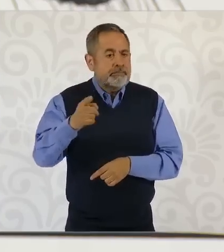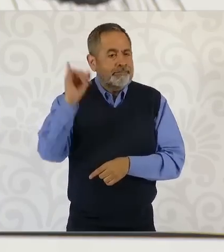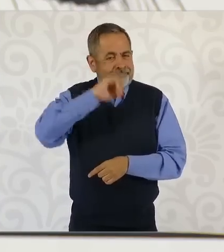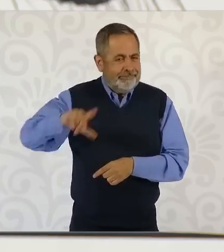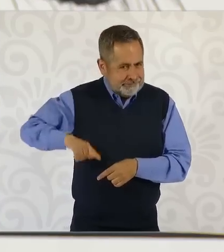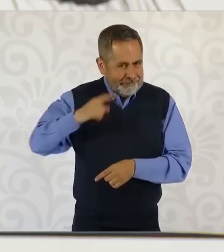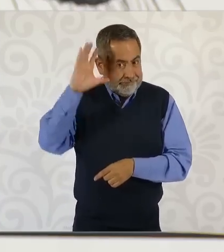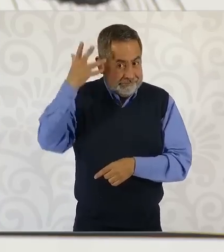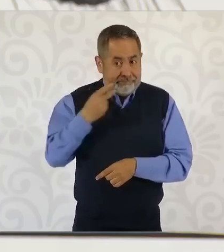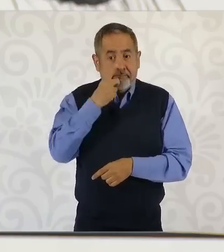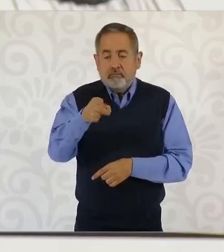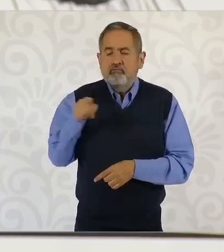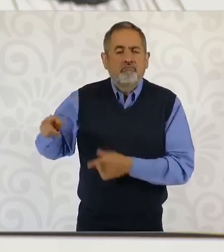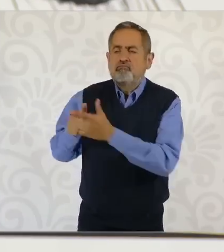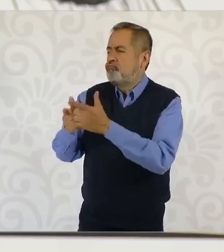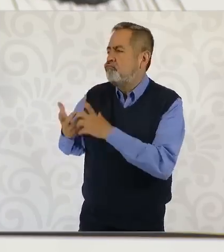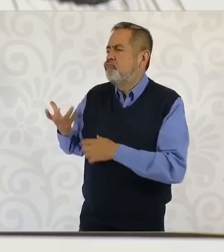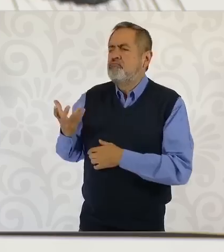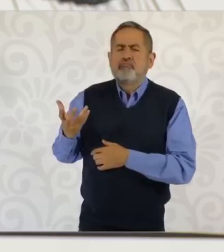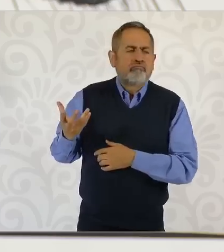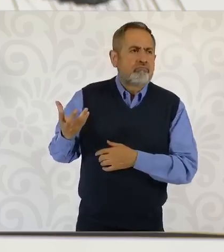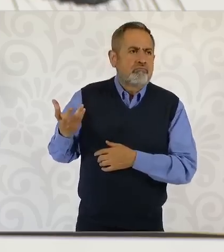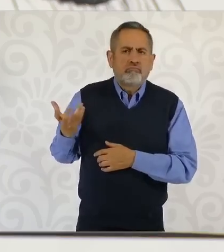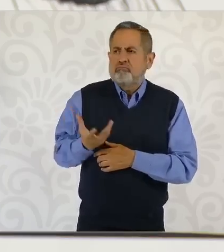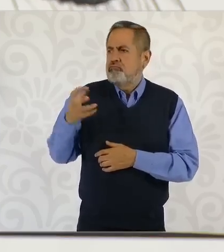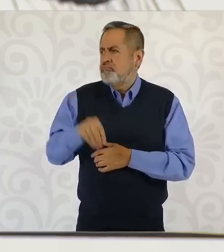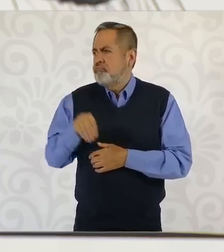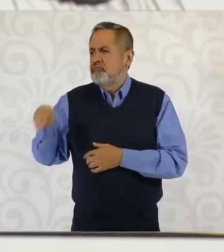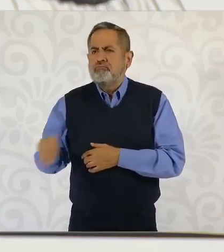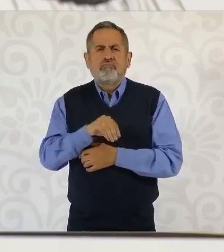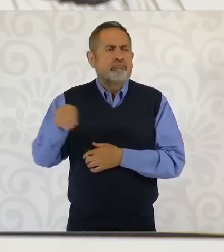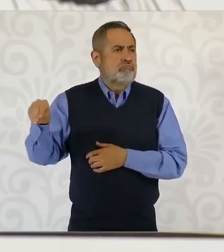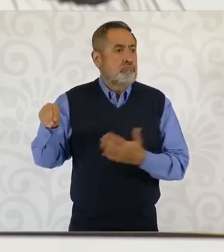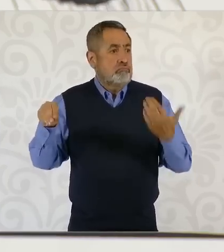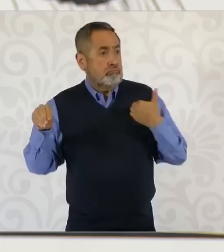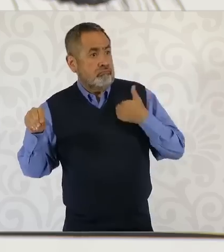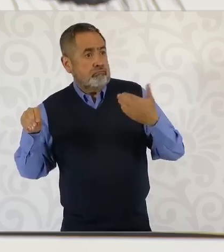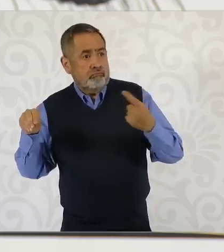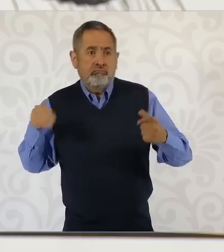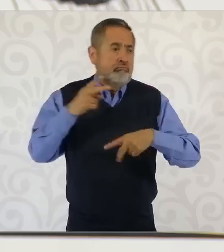Entonces, frente a una decisión que toman, pues el ejército apoya poniéndose afuera y no